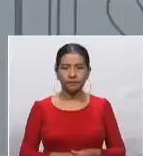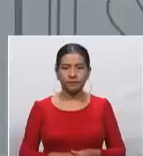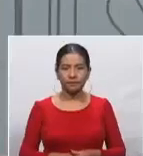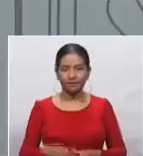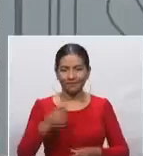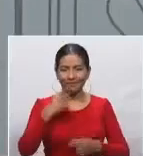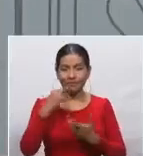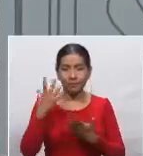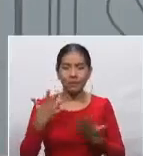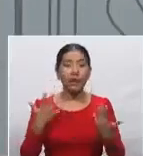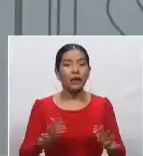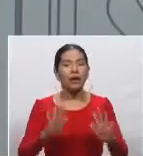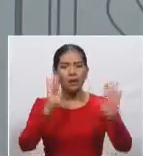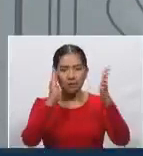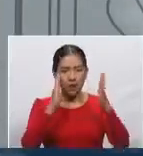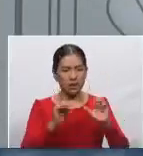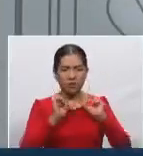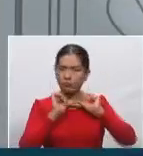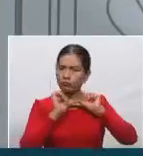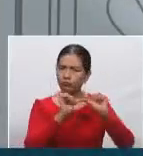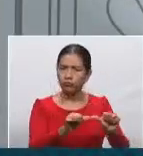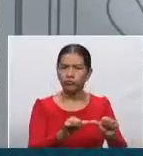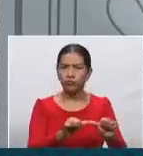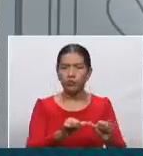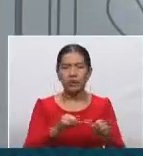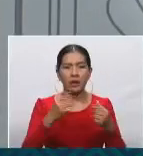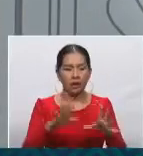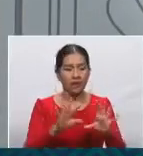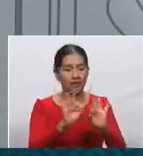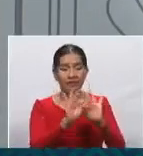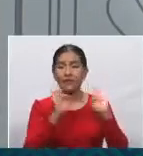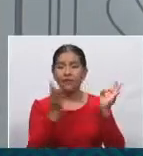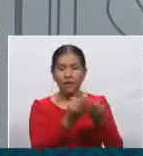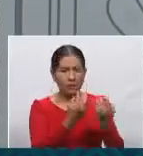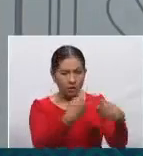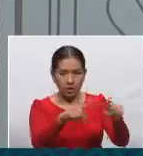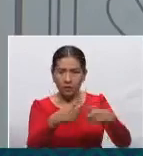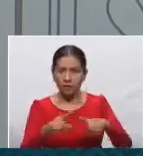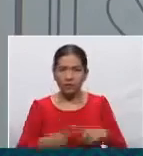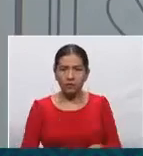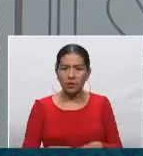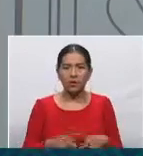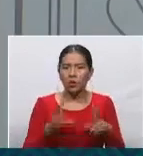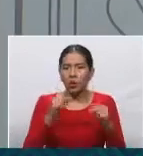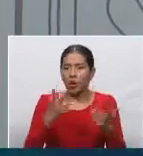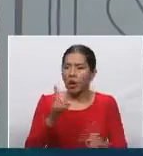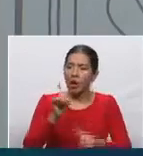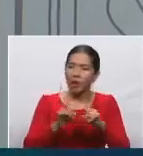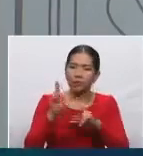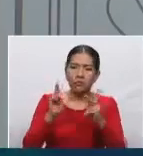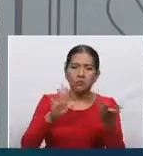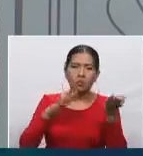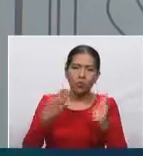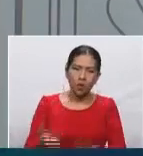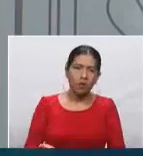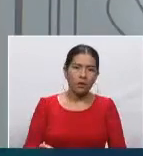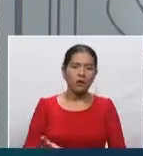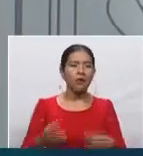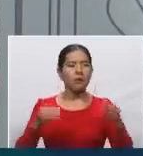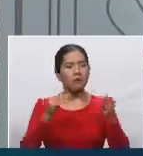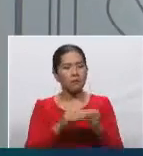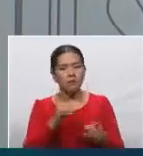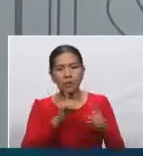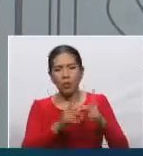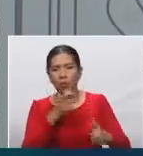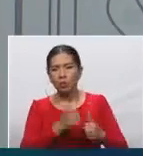Para siempre en las familias, fundamentalmente, que son las que no tienen hoy a un ser querido en sus casas y que se